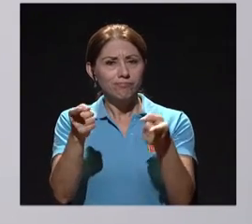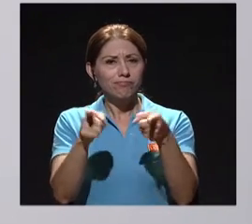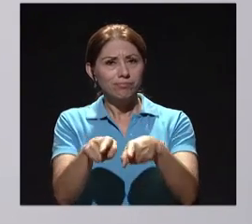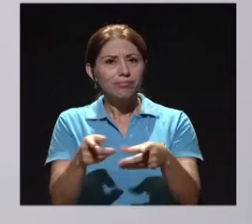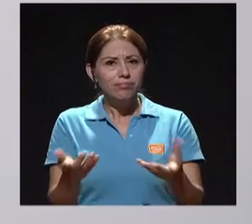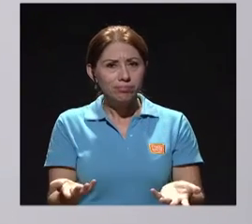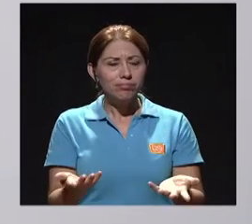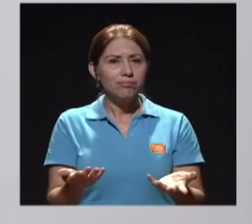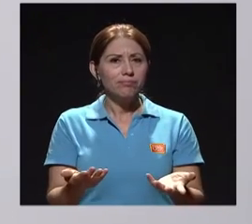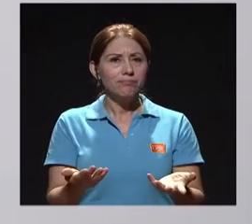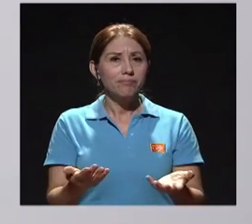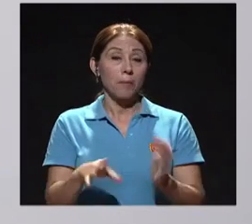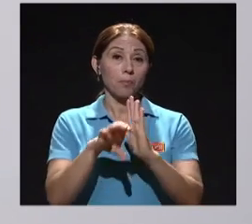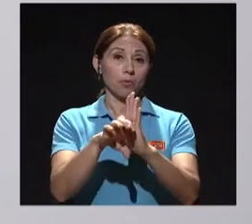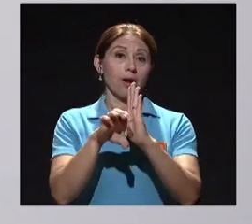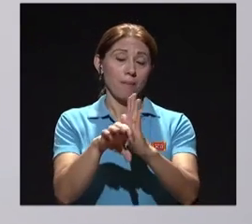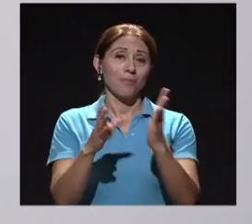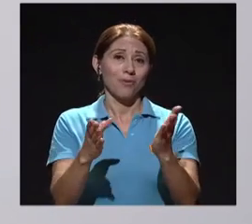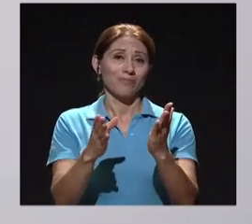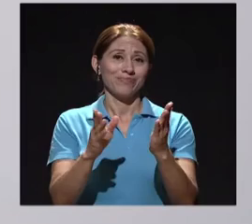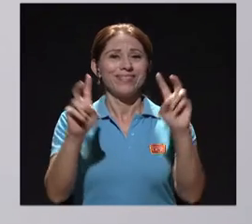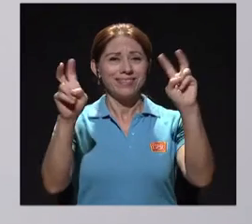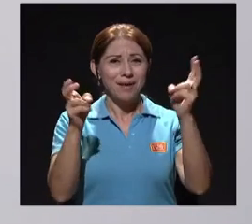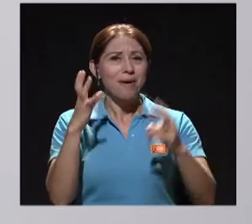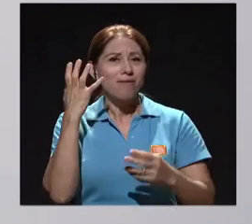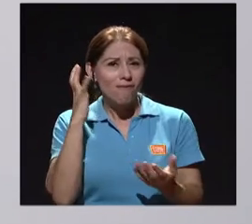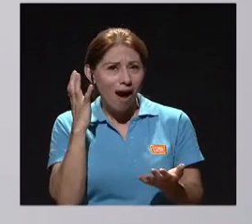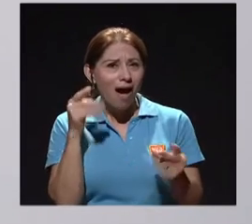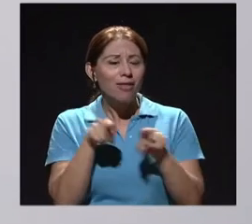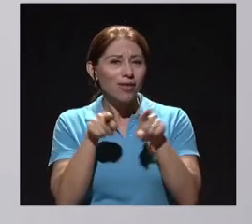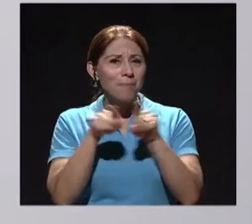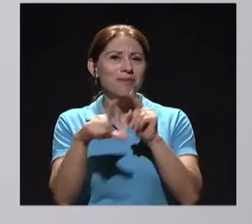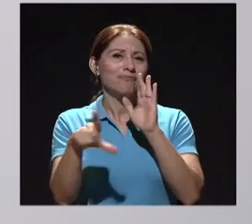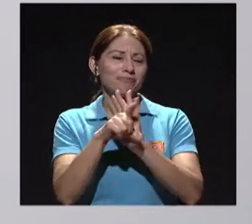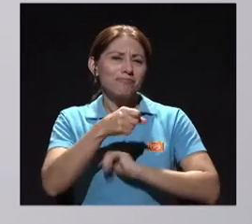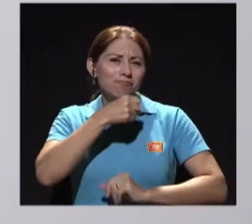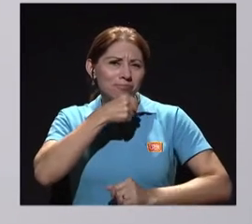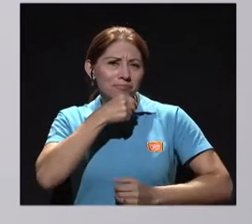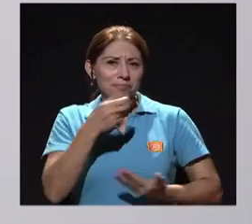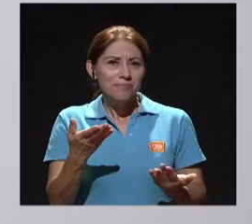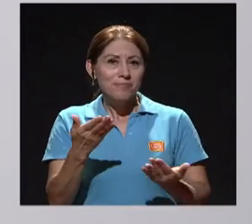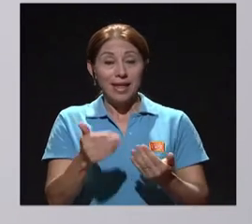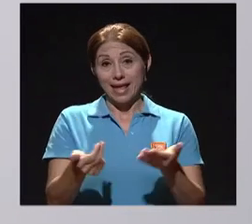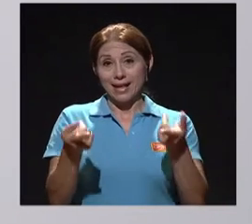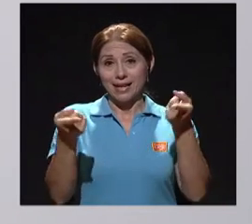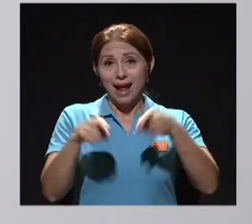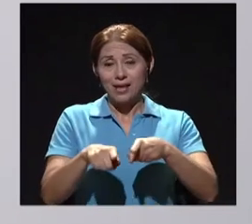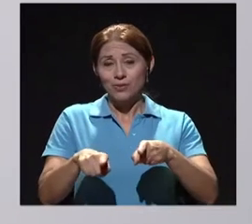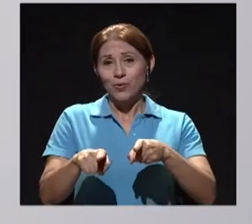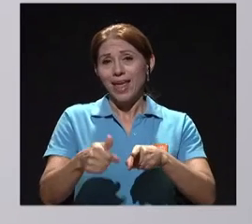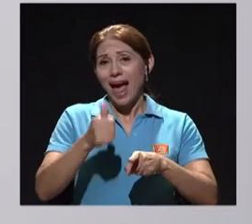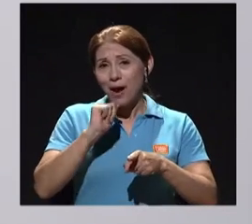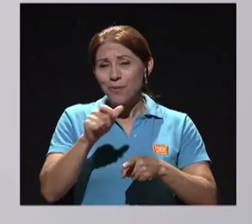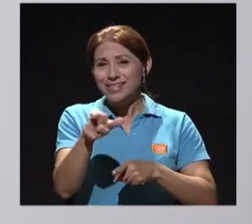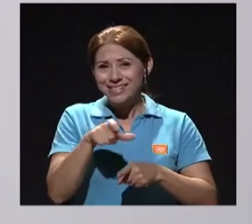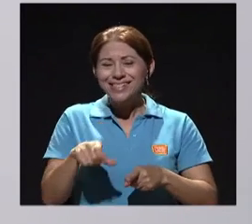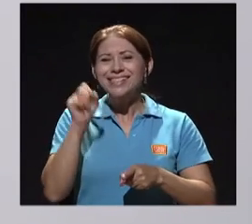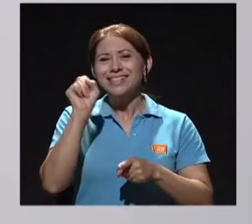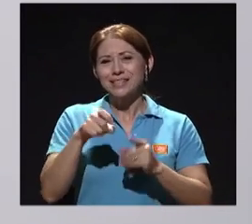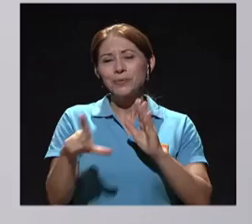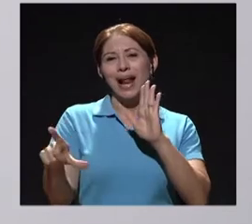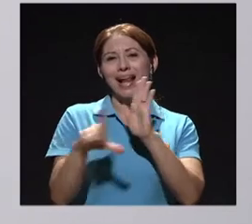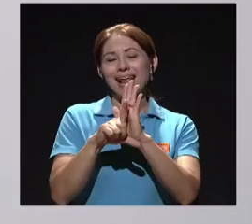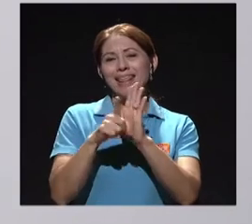radio por ejemplo sus autos el tema y en el caso de agua si hay una ley del 42 que se vendría a ser como la